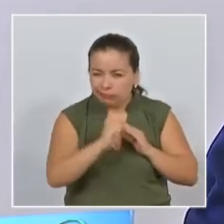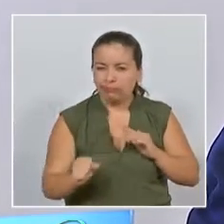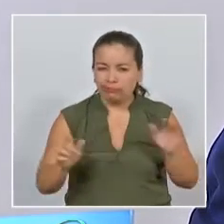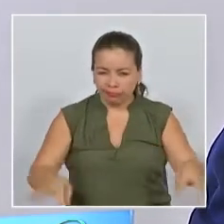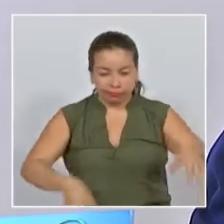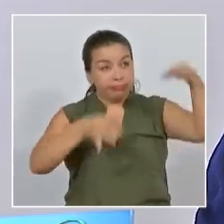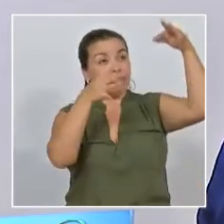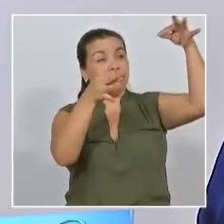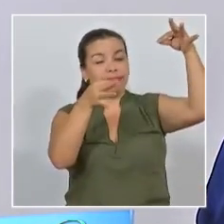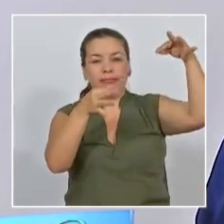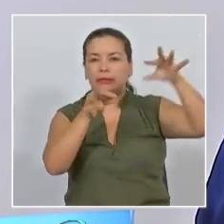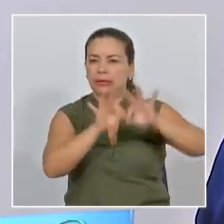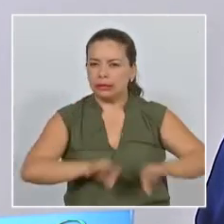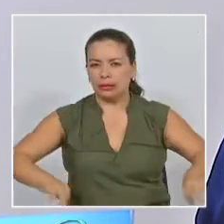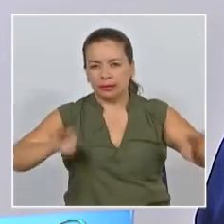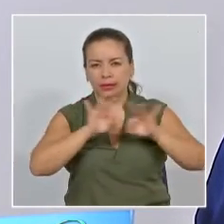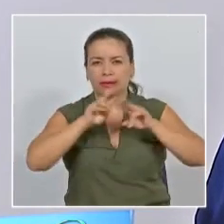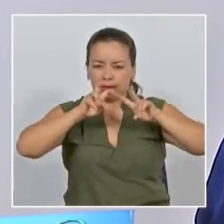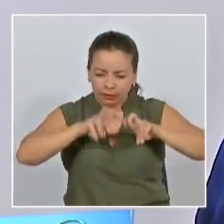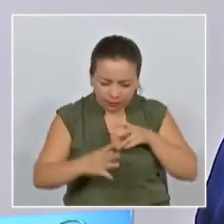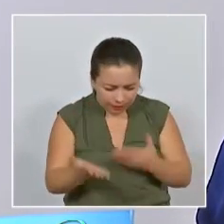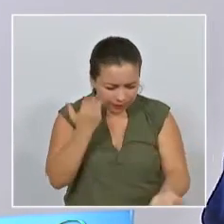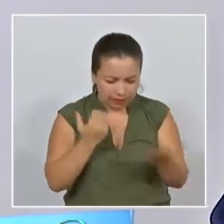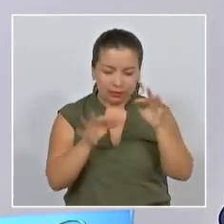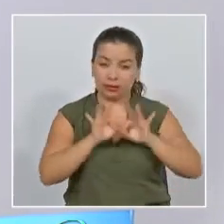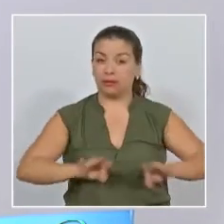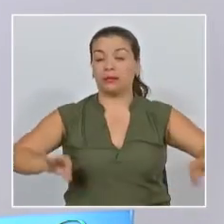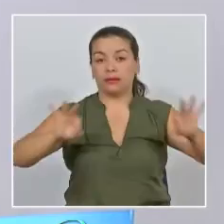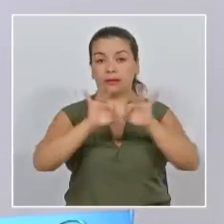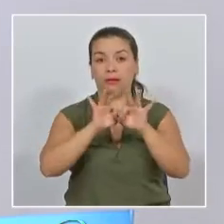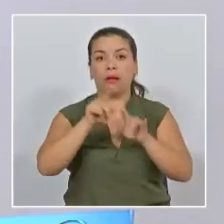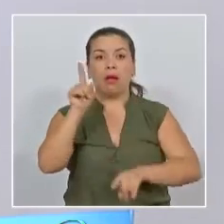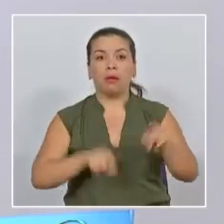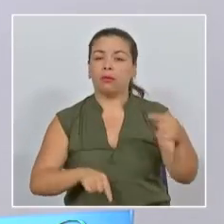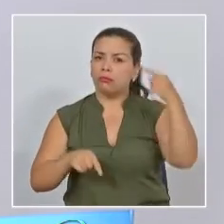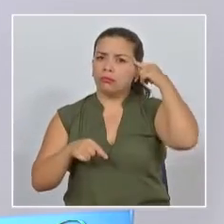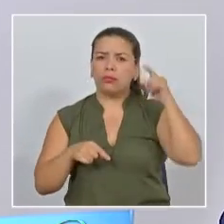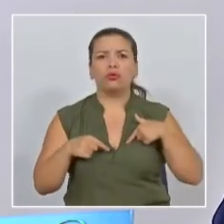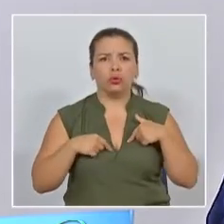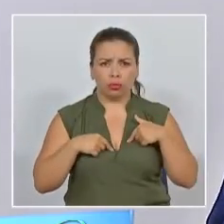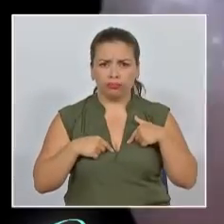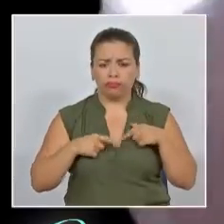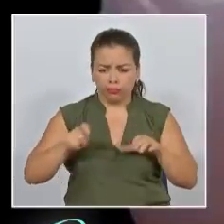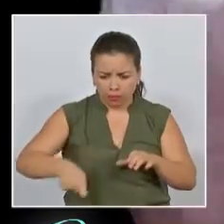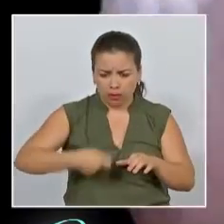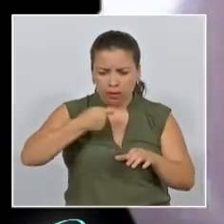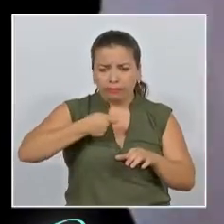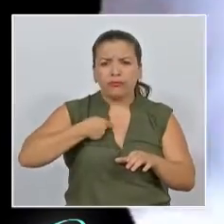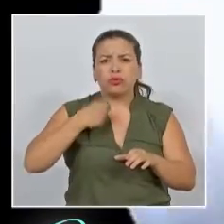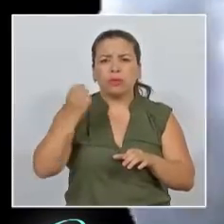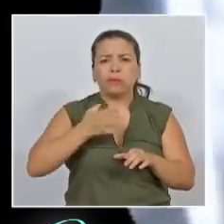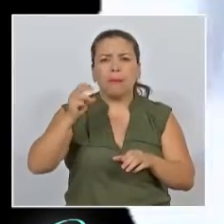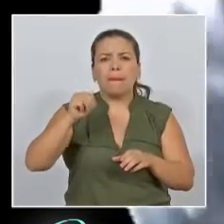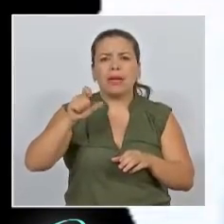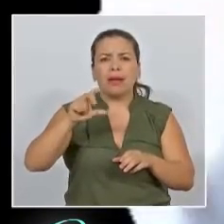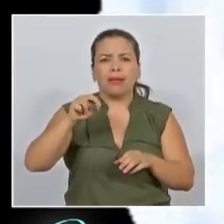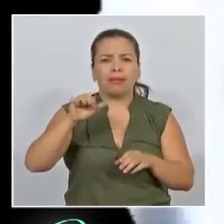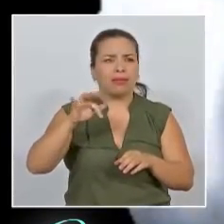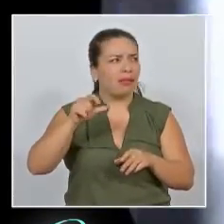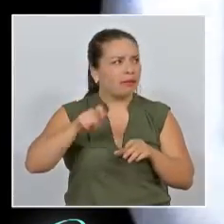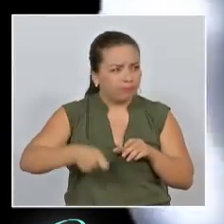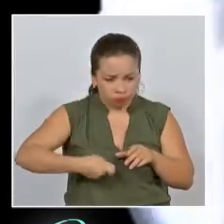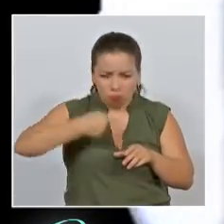hacer unos buenos estudios. Porque mucha gente dice, ¿qué será que yo me tomo la caléndula o la milanta o me tomo